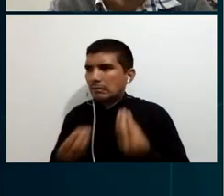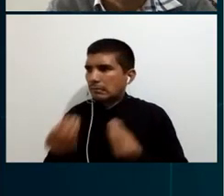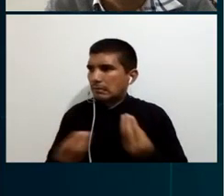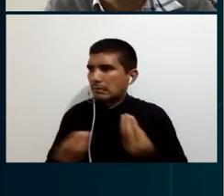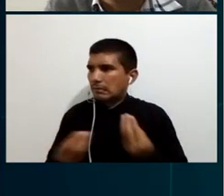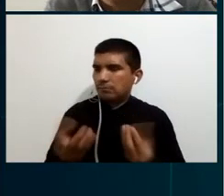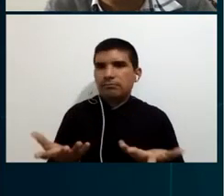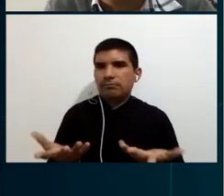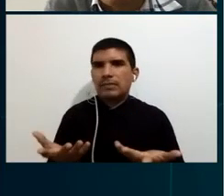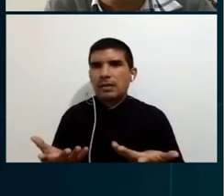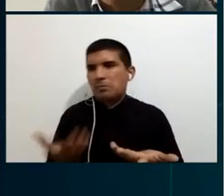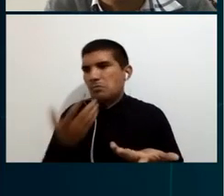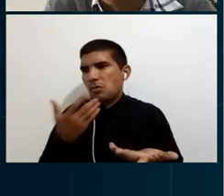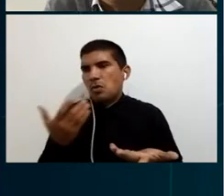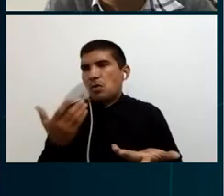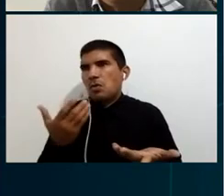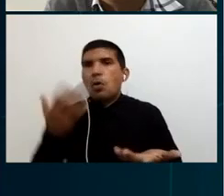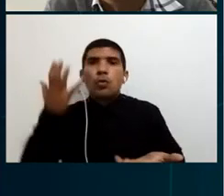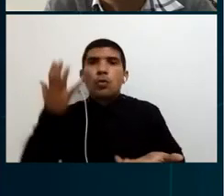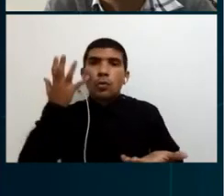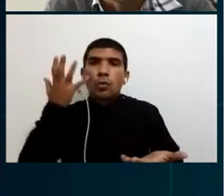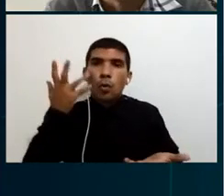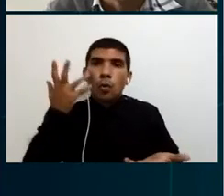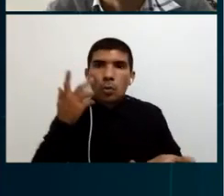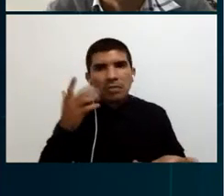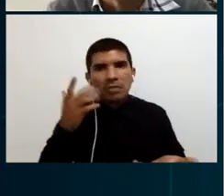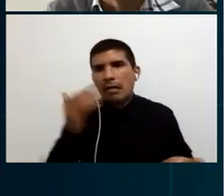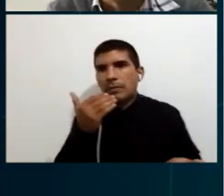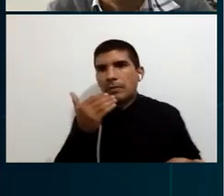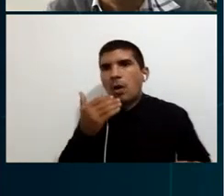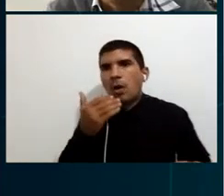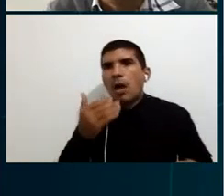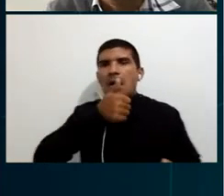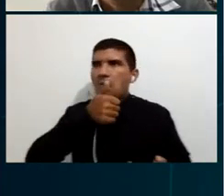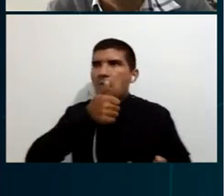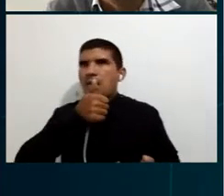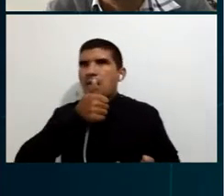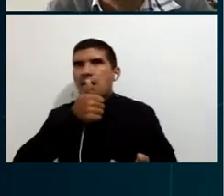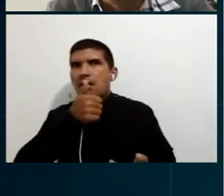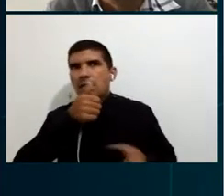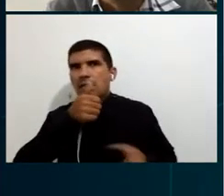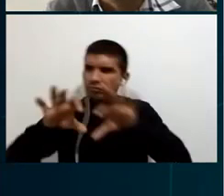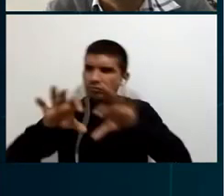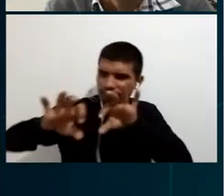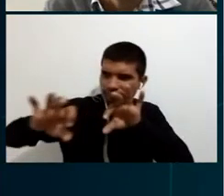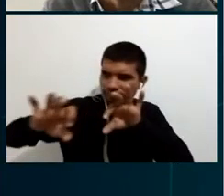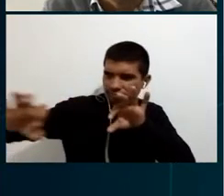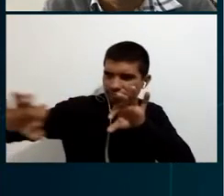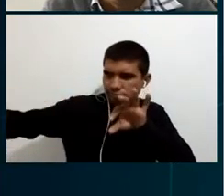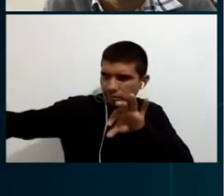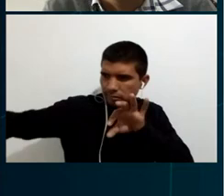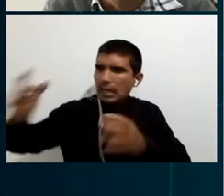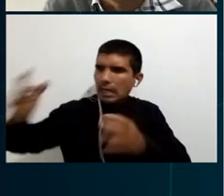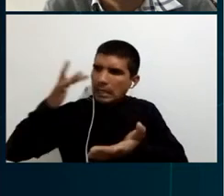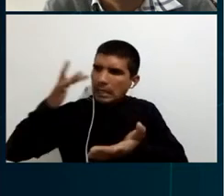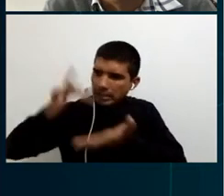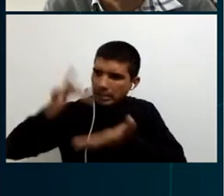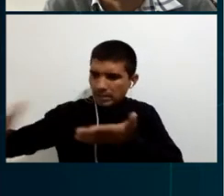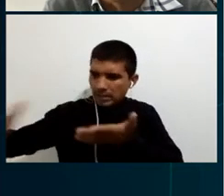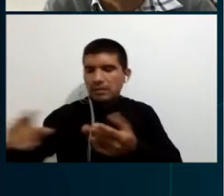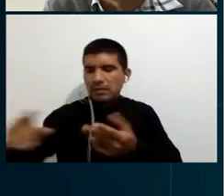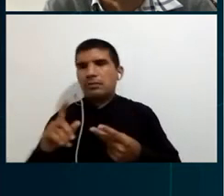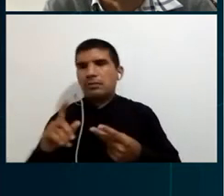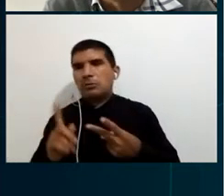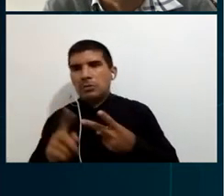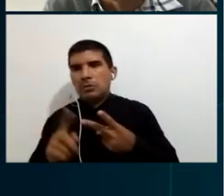el caso de mejorar la potabilización del agua, el caso de darle tecnología a